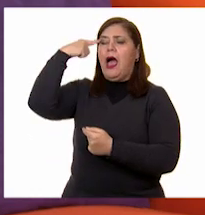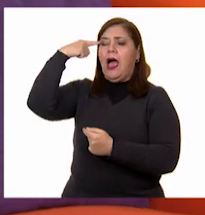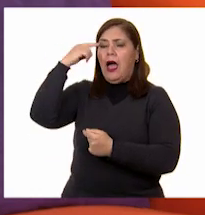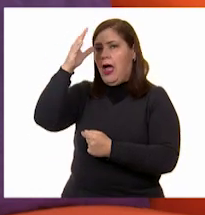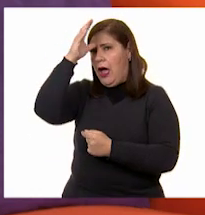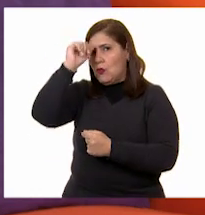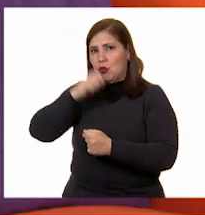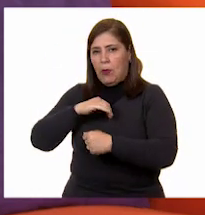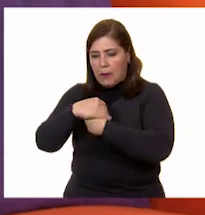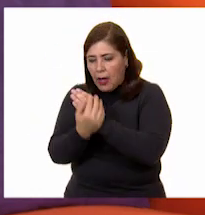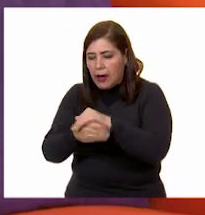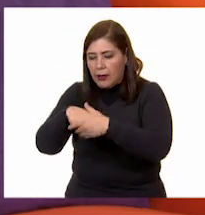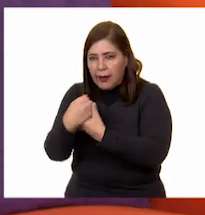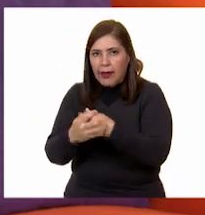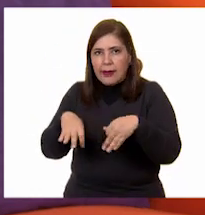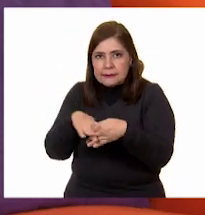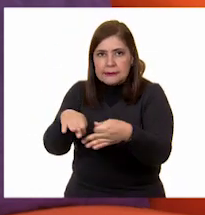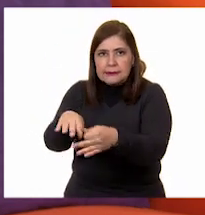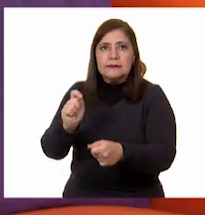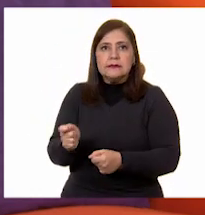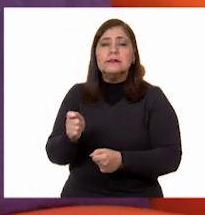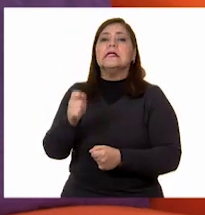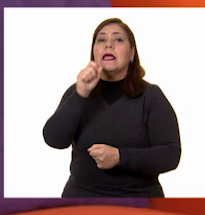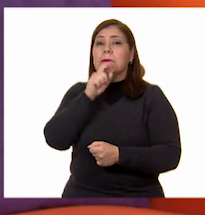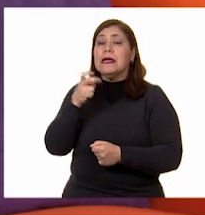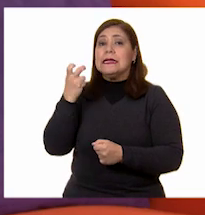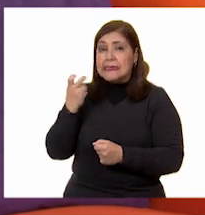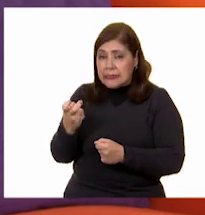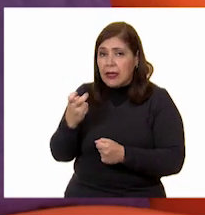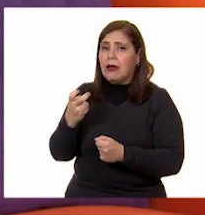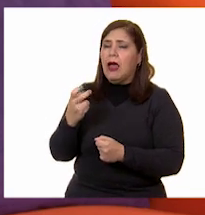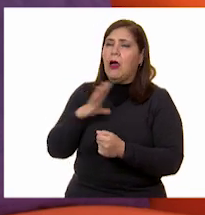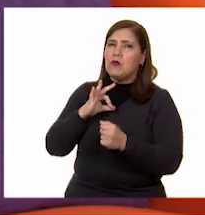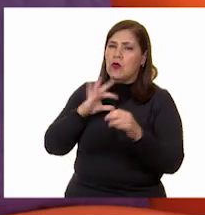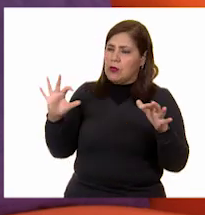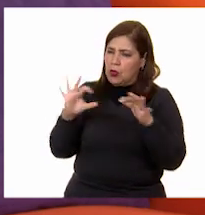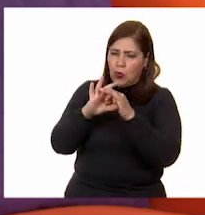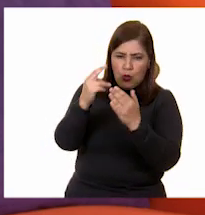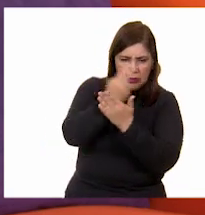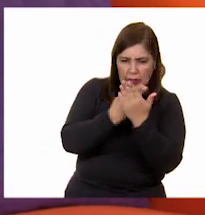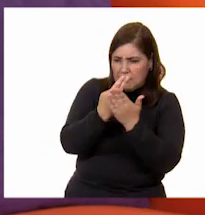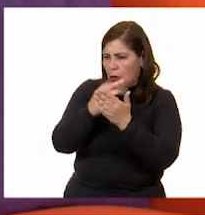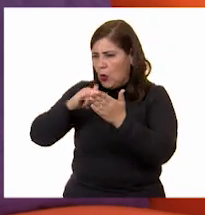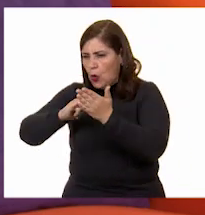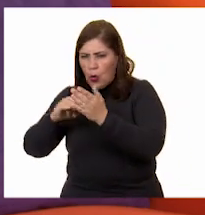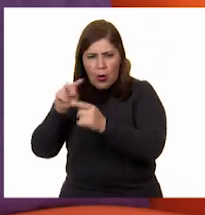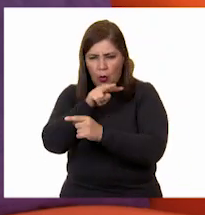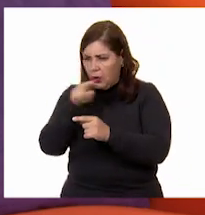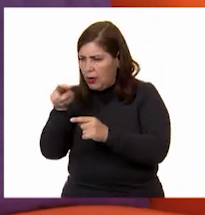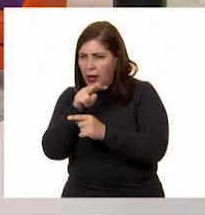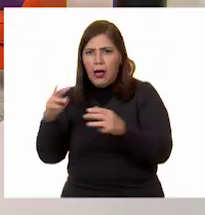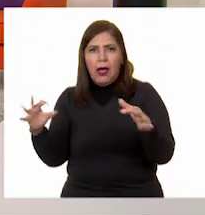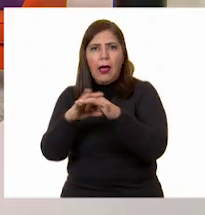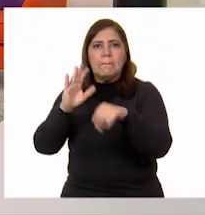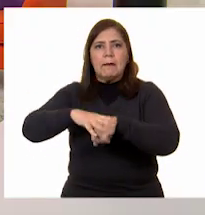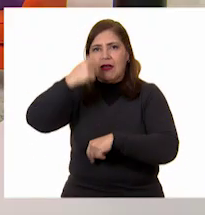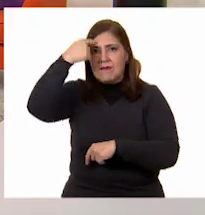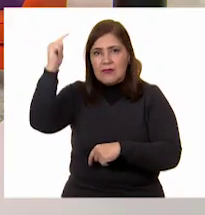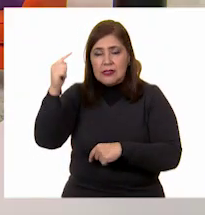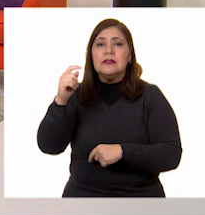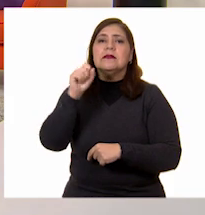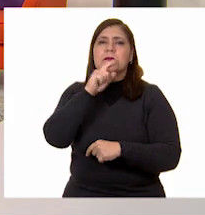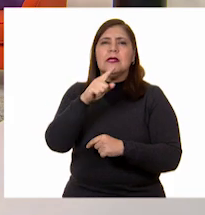manos. También es importante que estas rutinas se apoyen de dibujos y horarios. Podemos retomar lo que presentamos